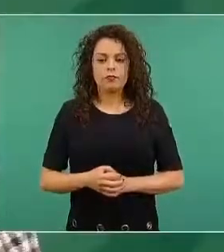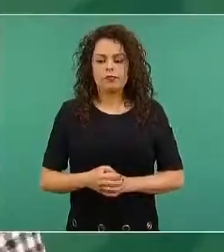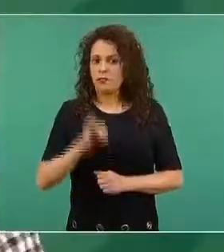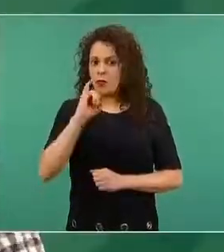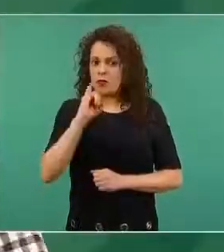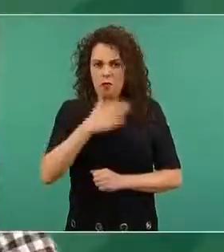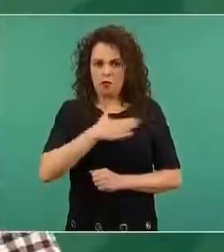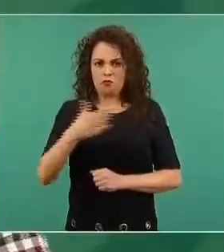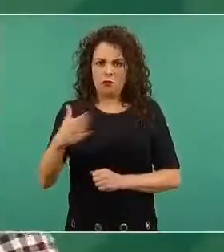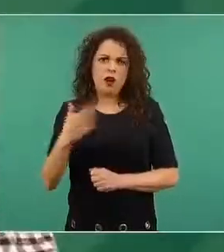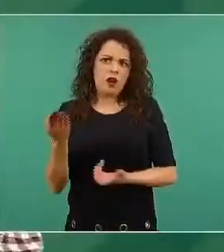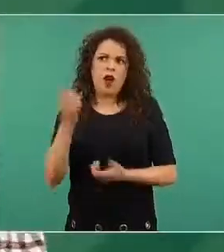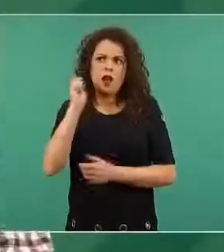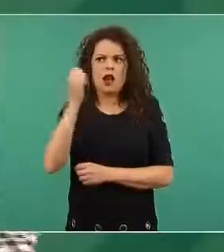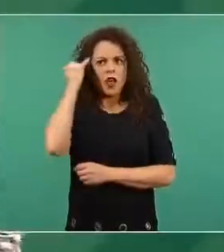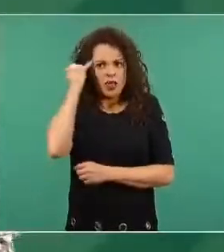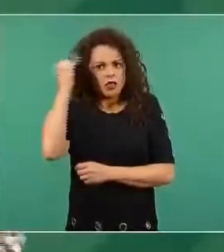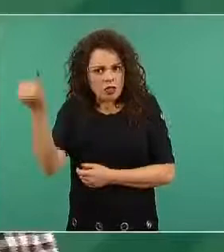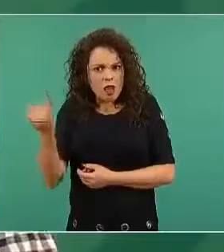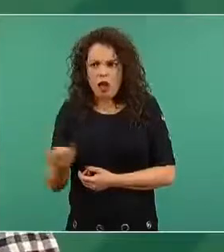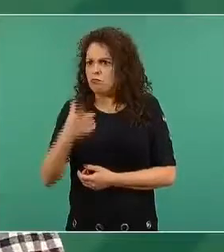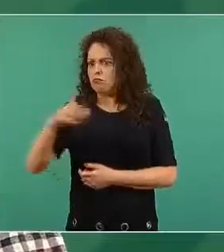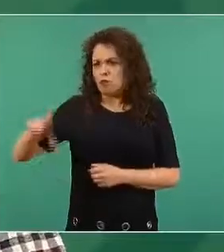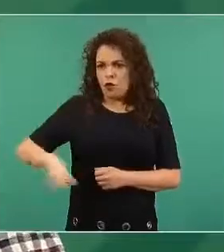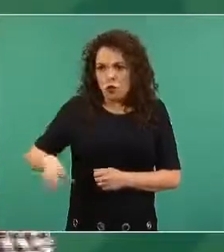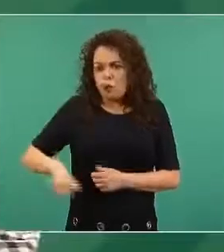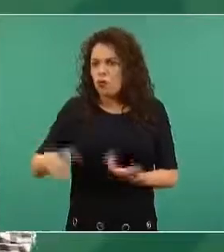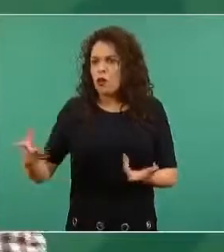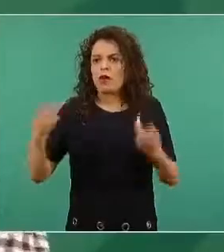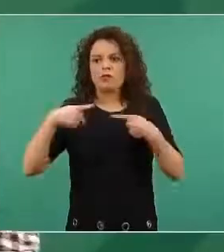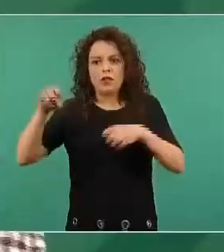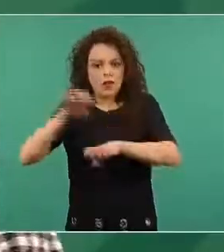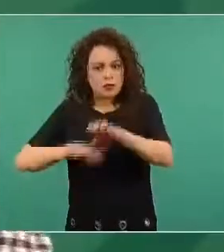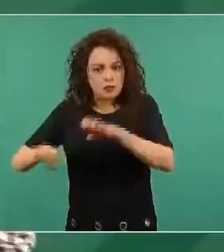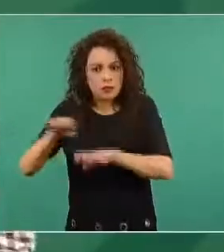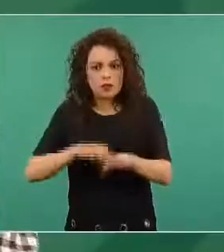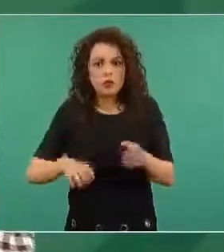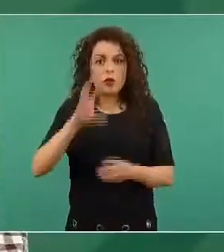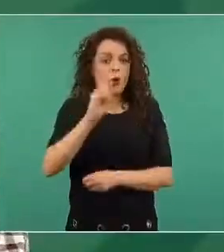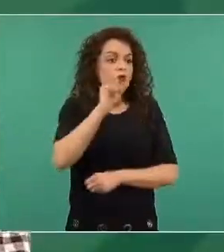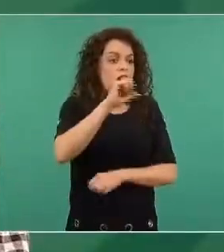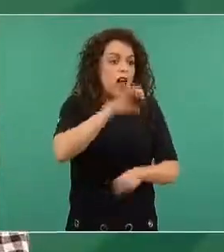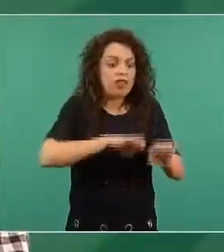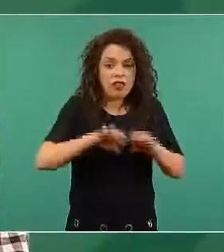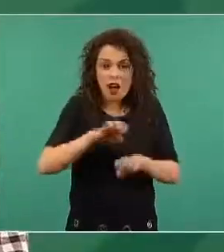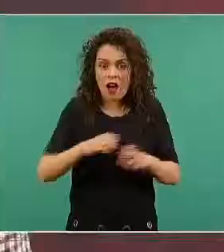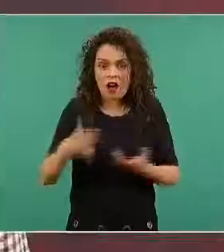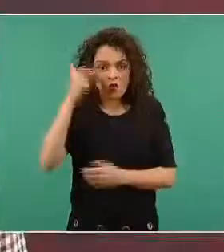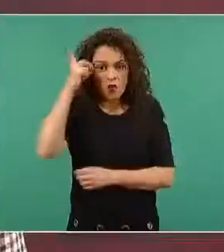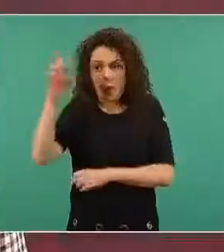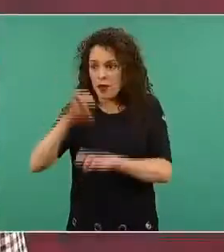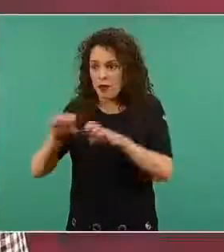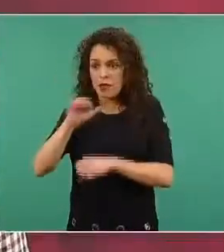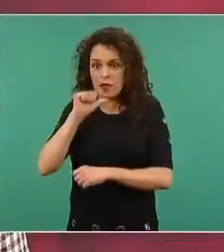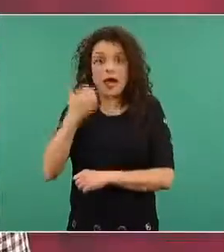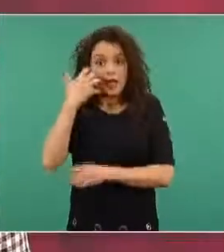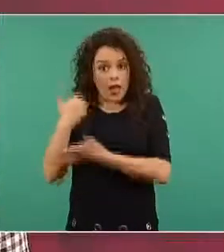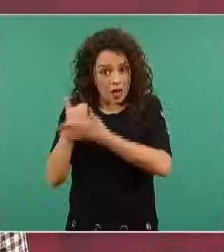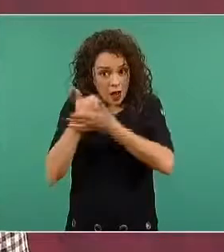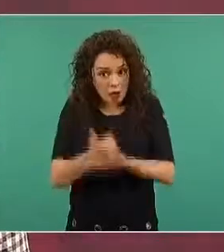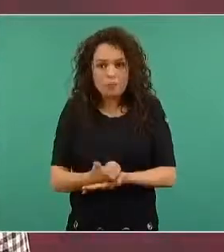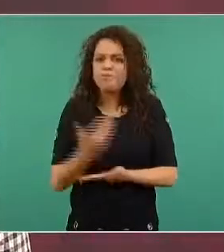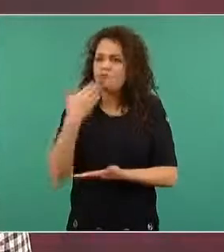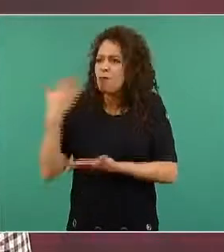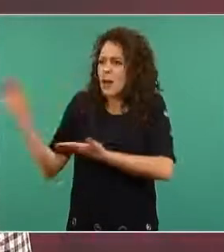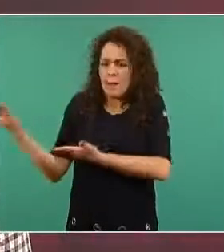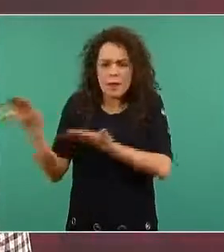cualquier persona, gobierno, entidad, empresarios o no empresarios que quisiera ayudar es bienvenido.